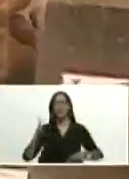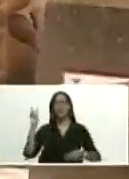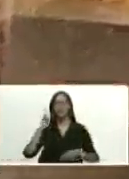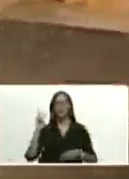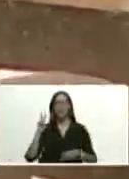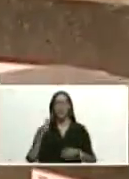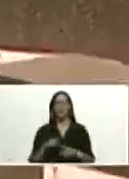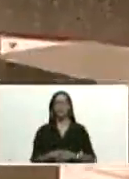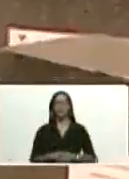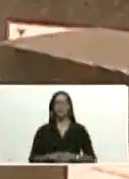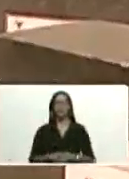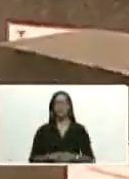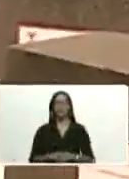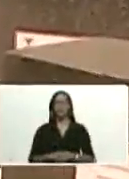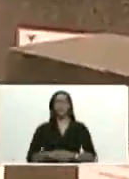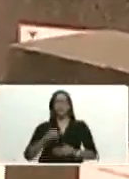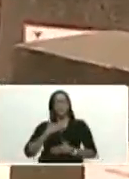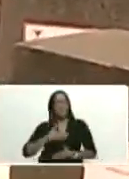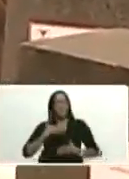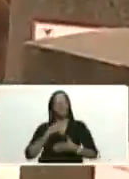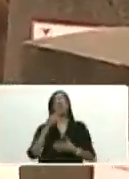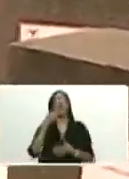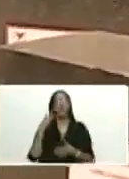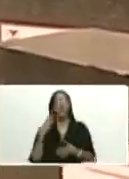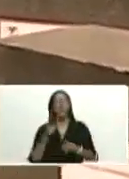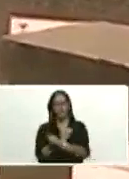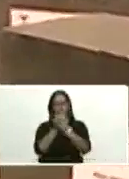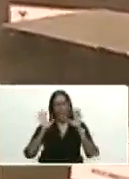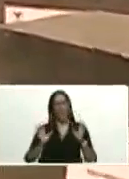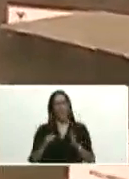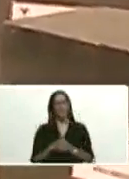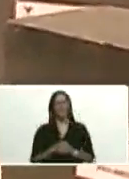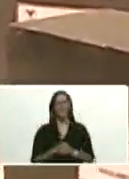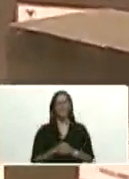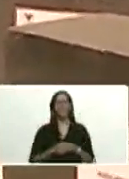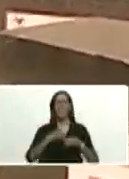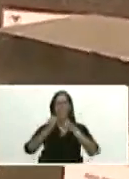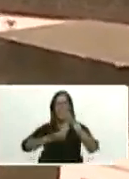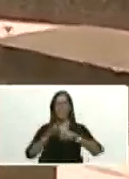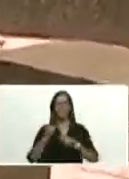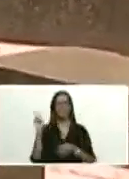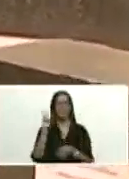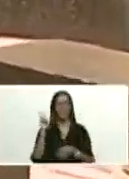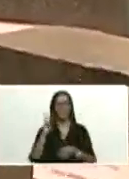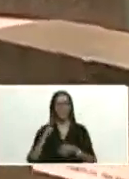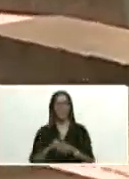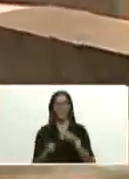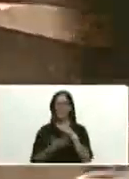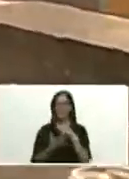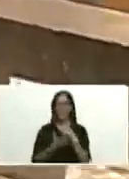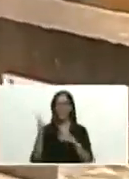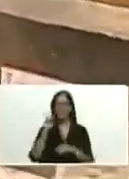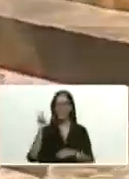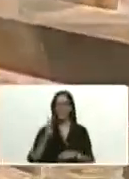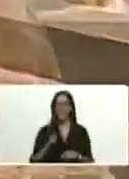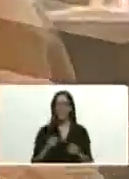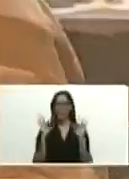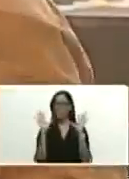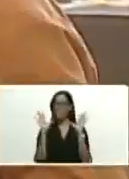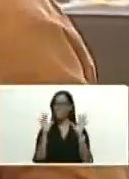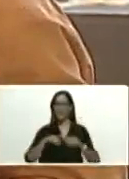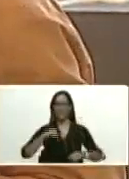alegría qué satisfacción claro poder decir diseñadas en Venezuela tecnología venezolana mano de